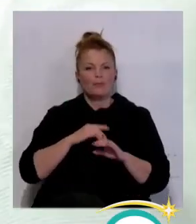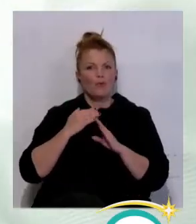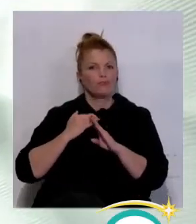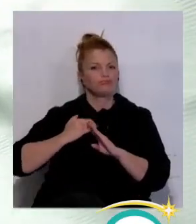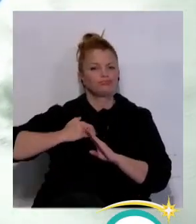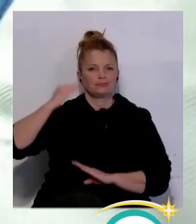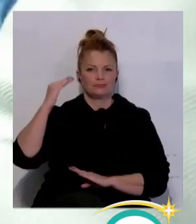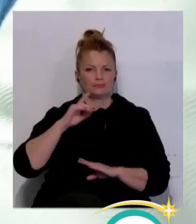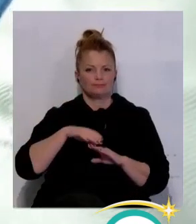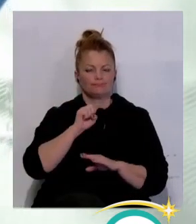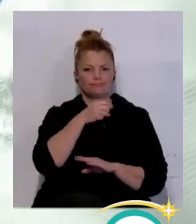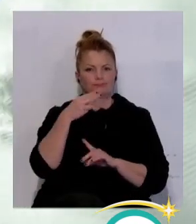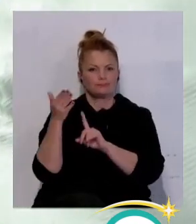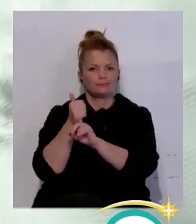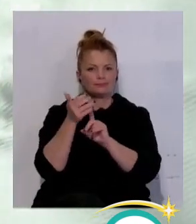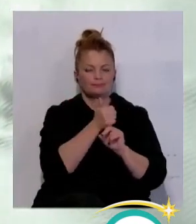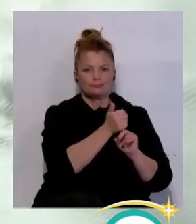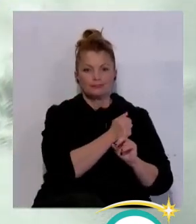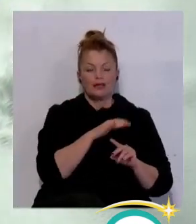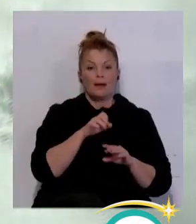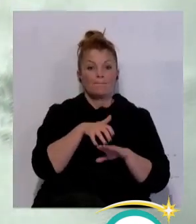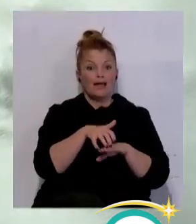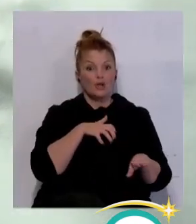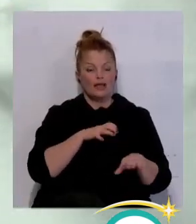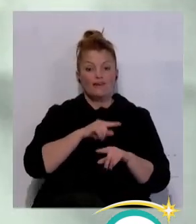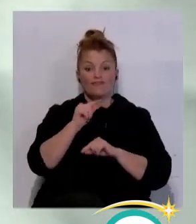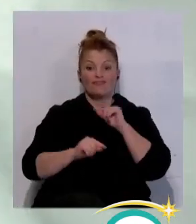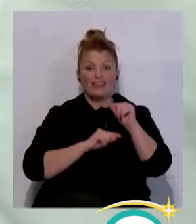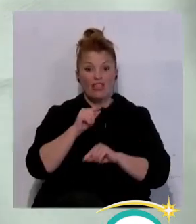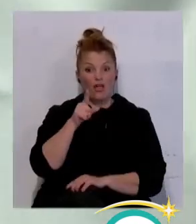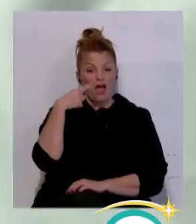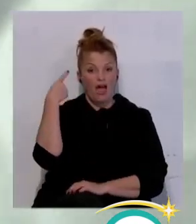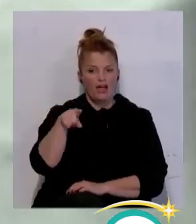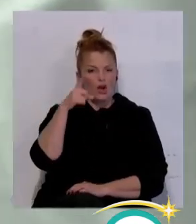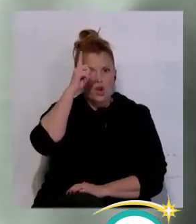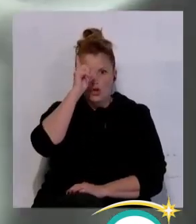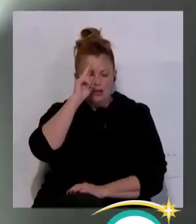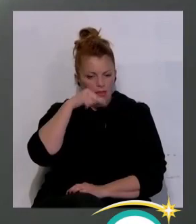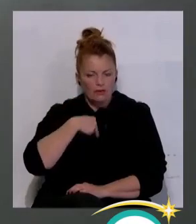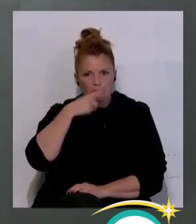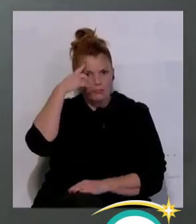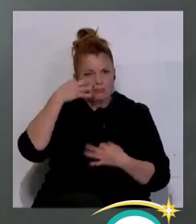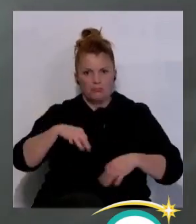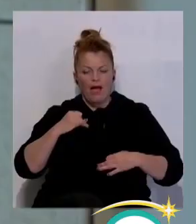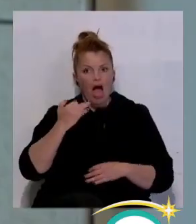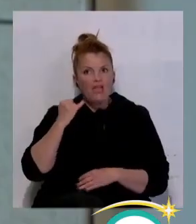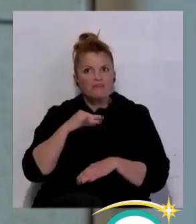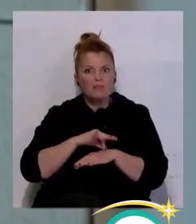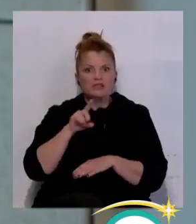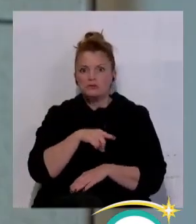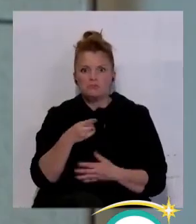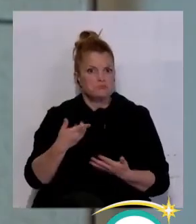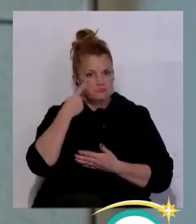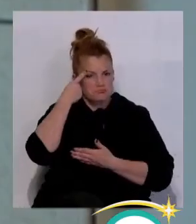de infradiagnóstico, ya que la mayoría de los infectados no saben que tienen la enfermedad. Lo importante es que